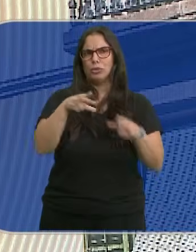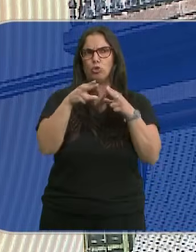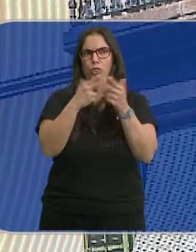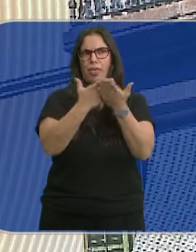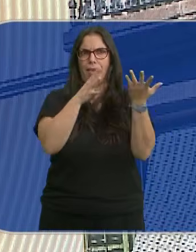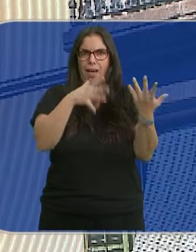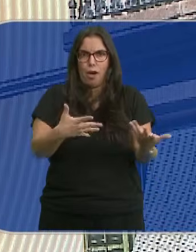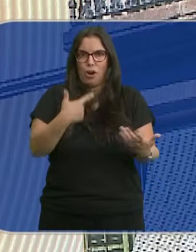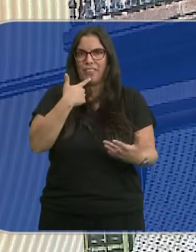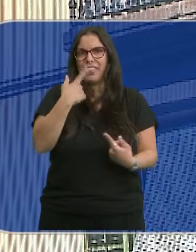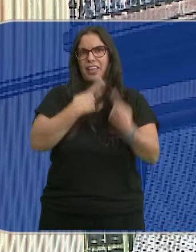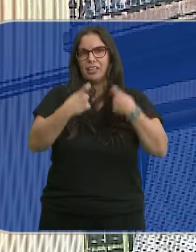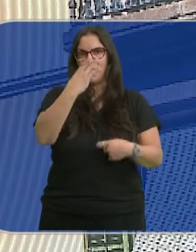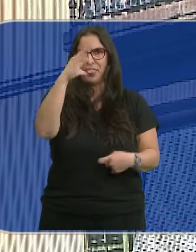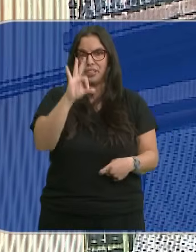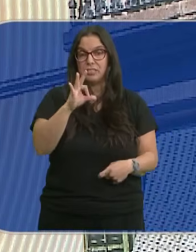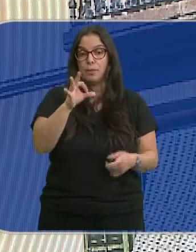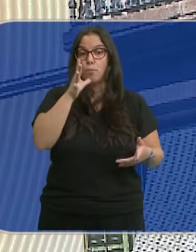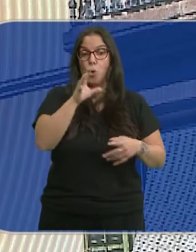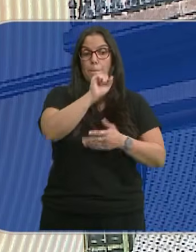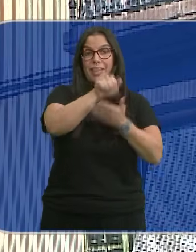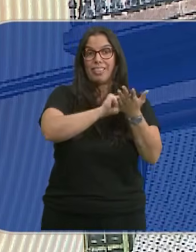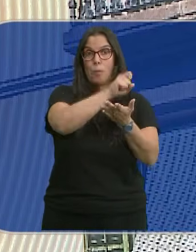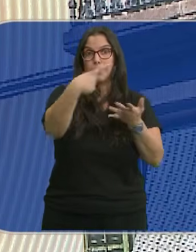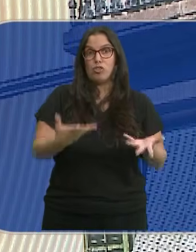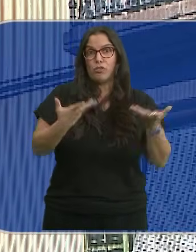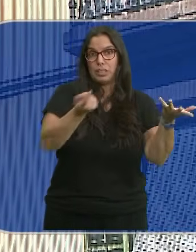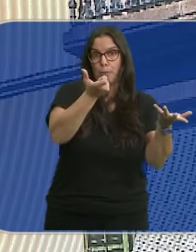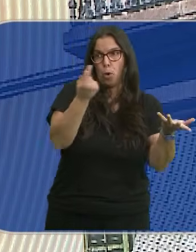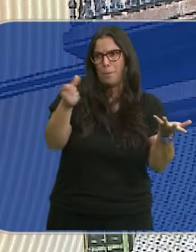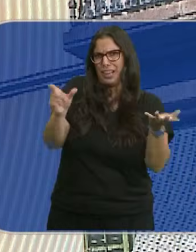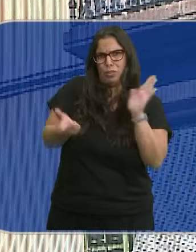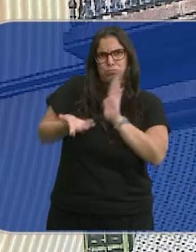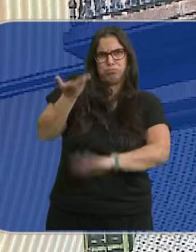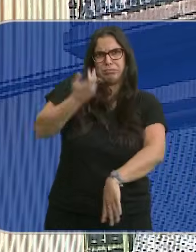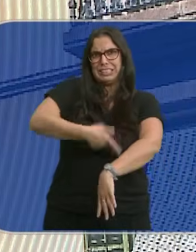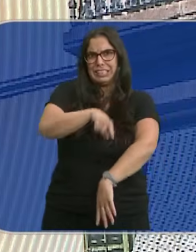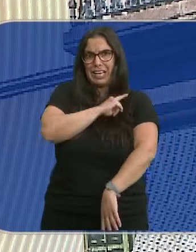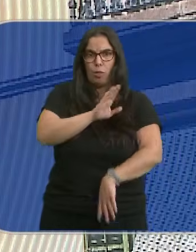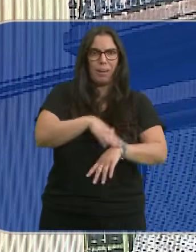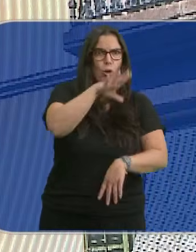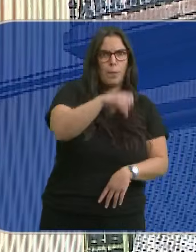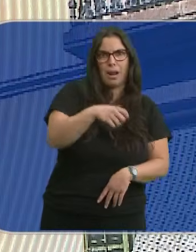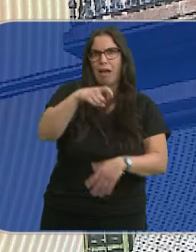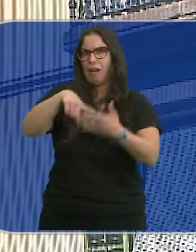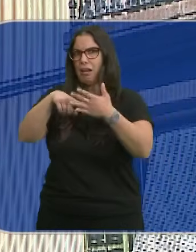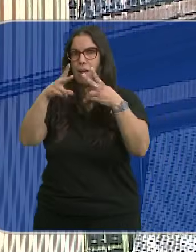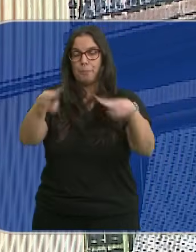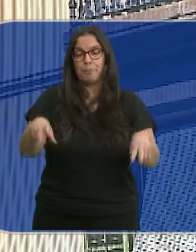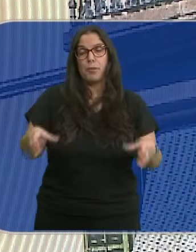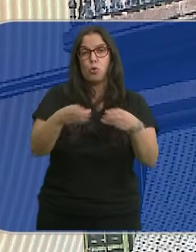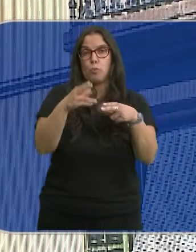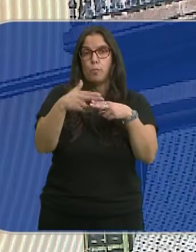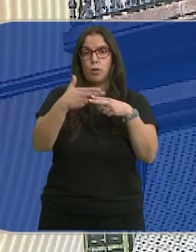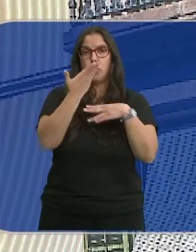sociedad hoy en día, según el CIS. Poca oferta de pisos vacíos y precios disparados, tanto a la hora de comprar como de alquilar. Los partidos